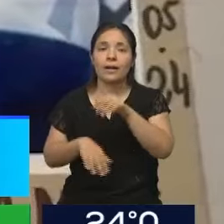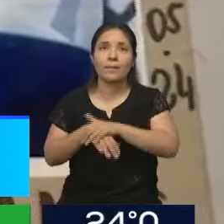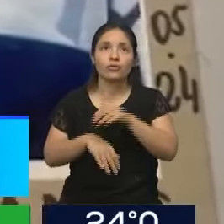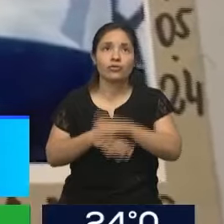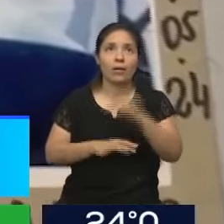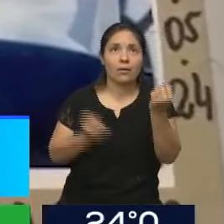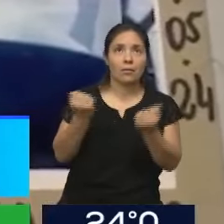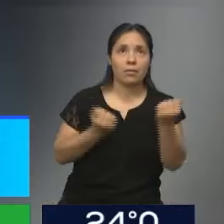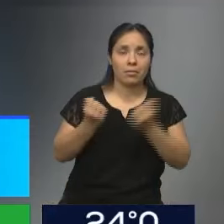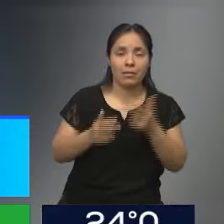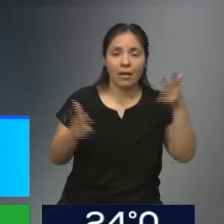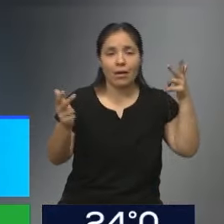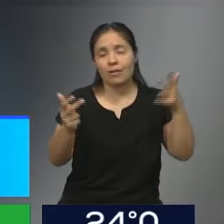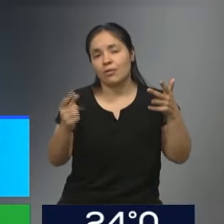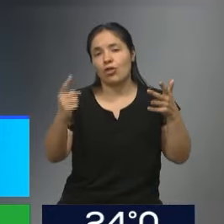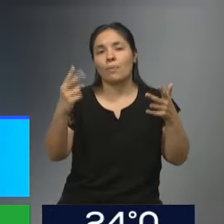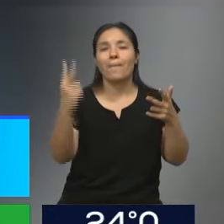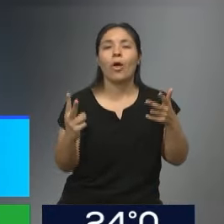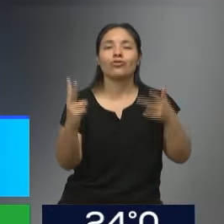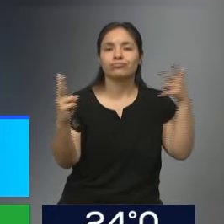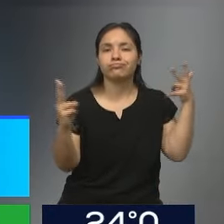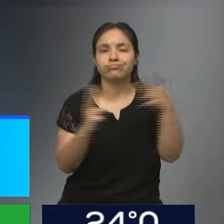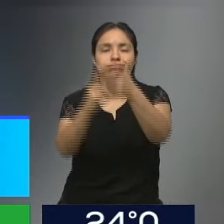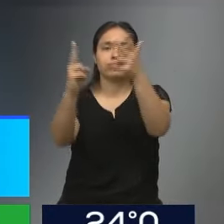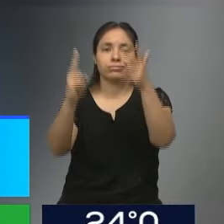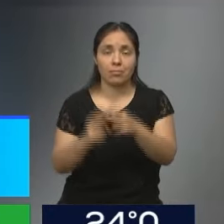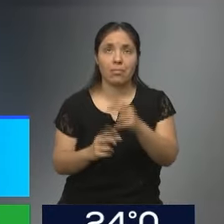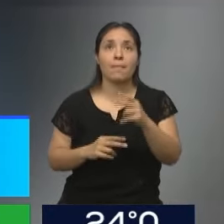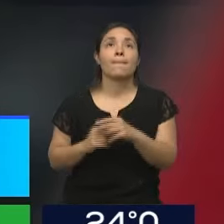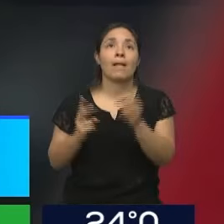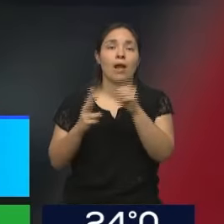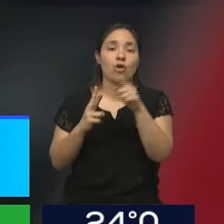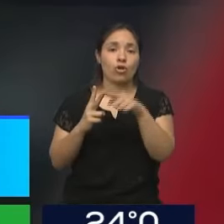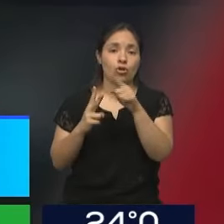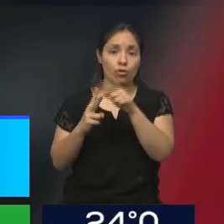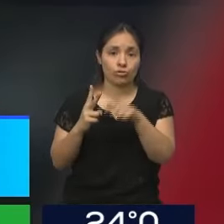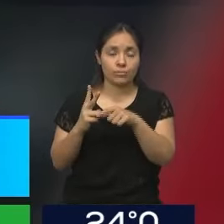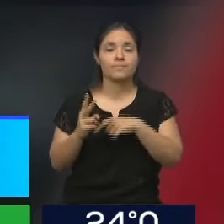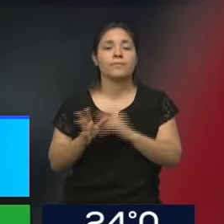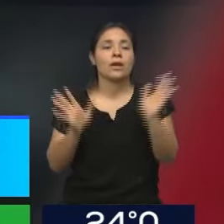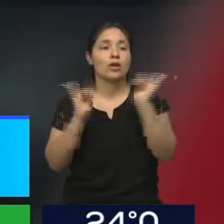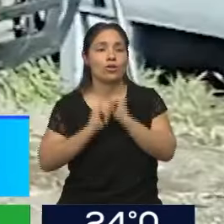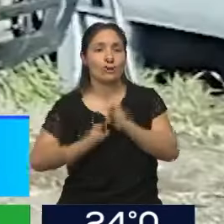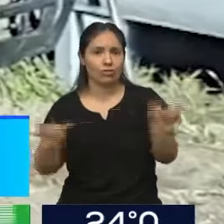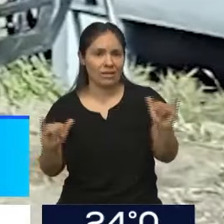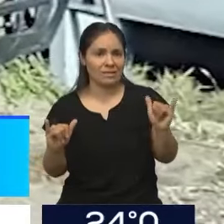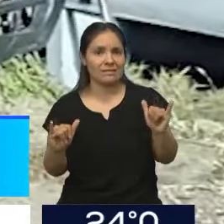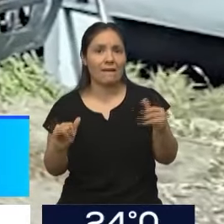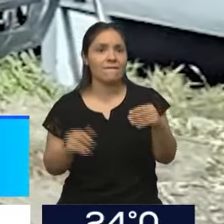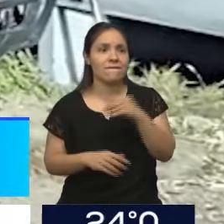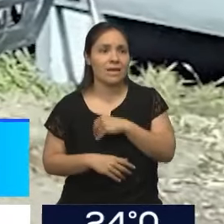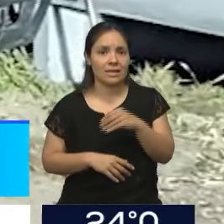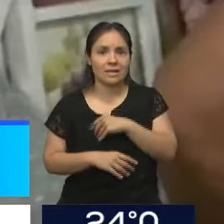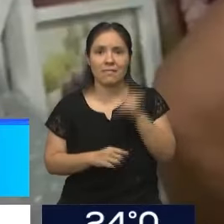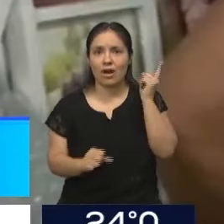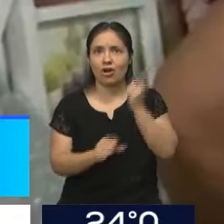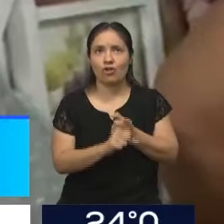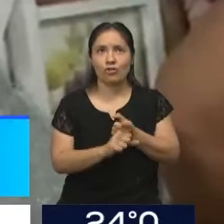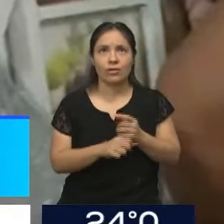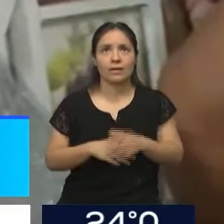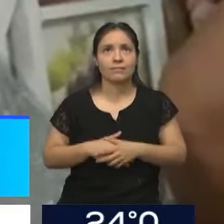Alarcón Quiroga y Santiago David Velázquez. La noticia fue repudiada por familiares de las víctimas. Nos